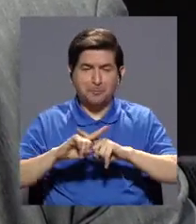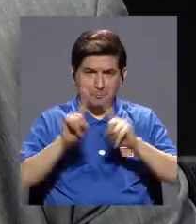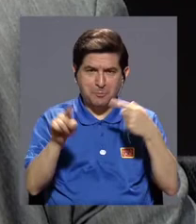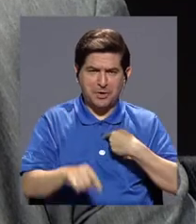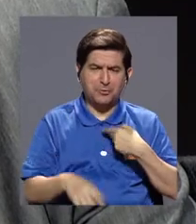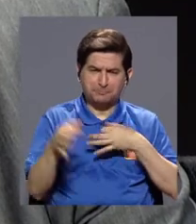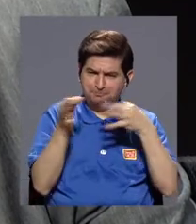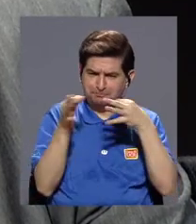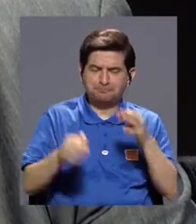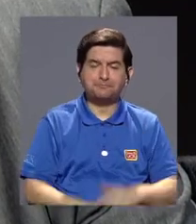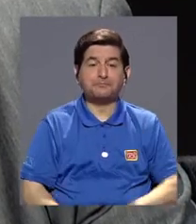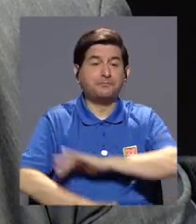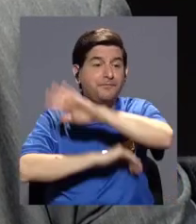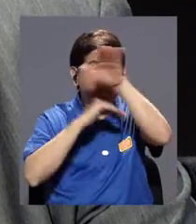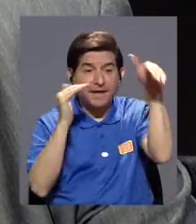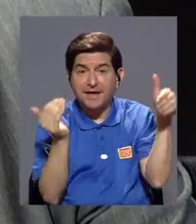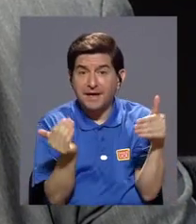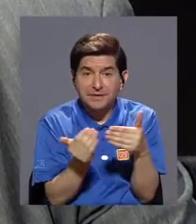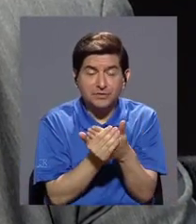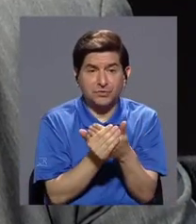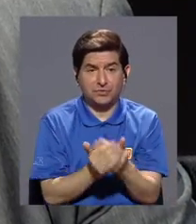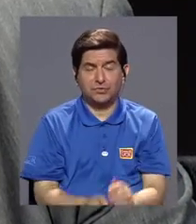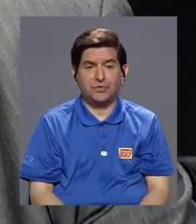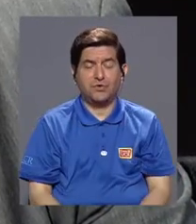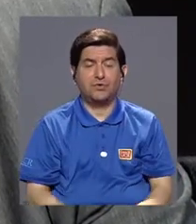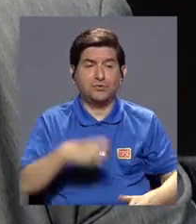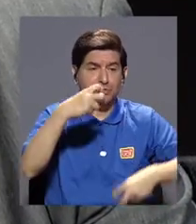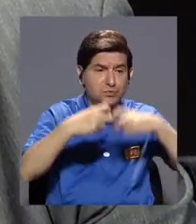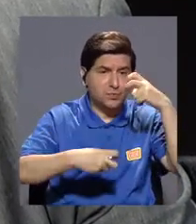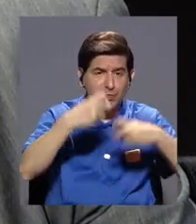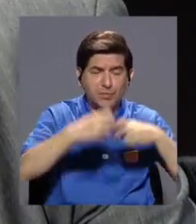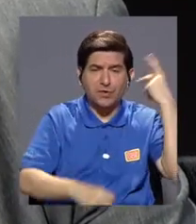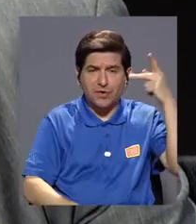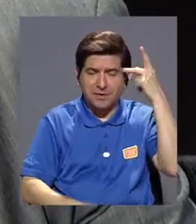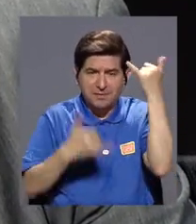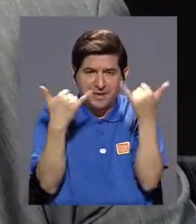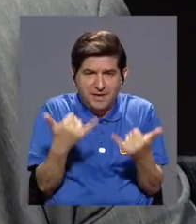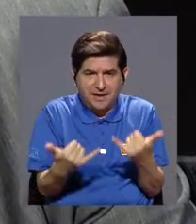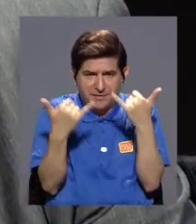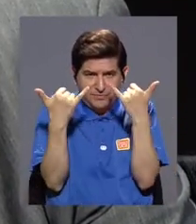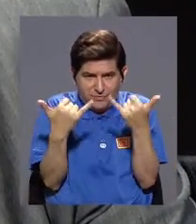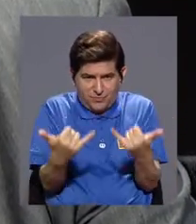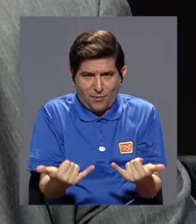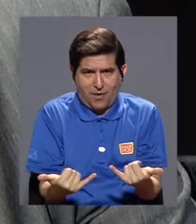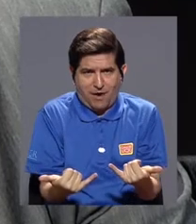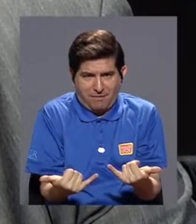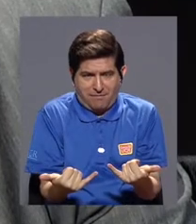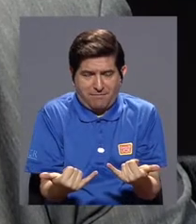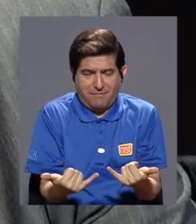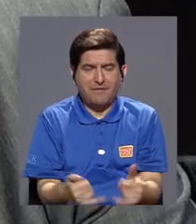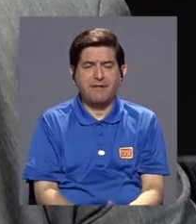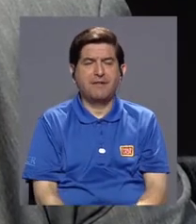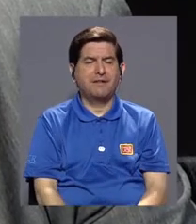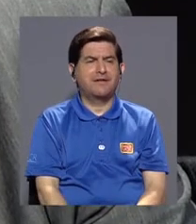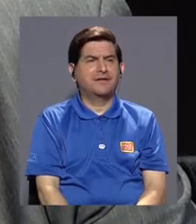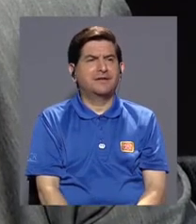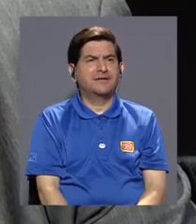quiero decir es que los conflictos políticos actuales no